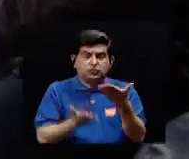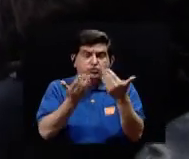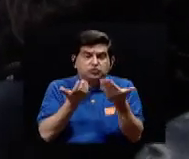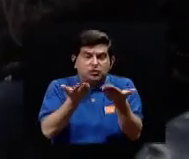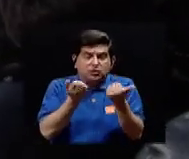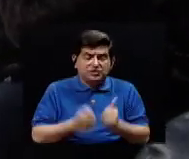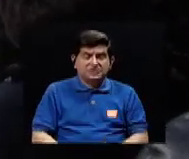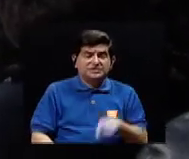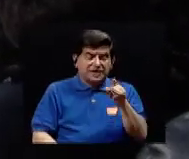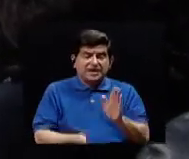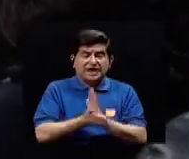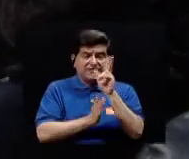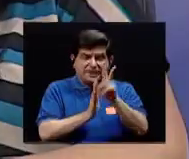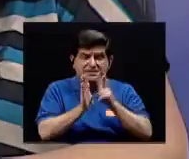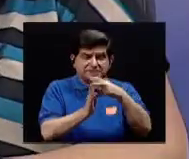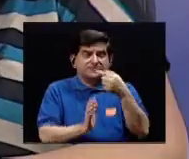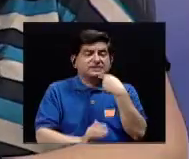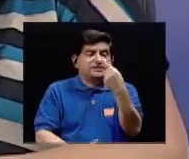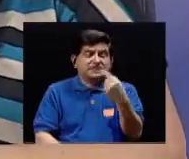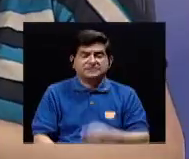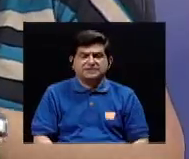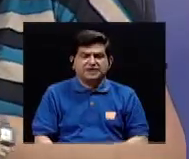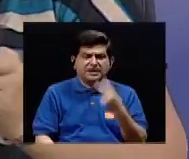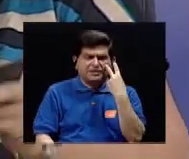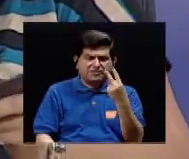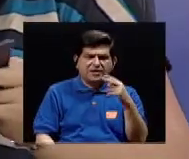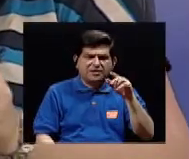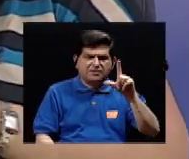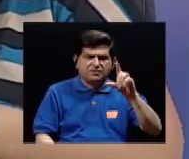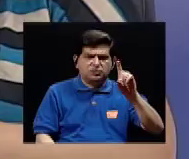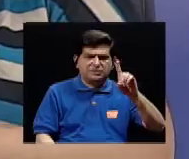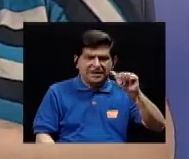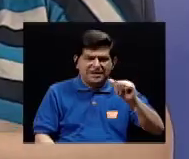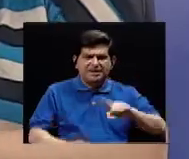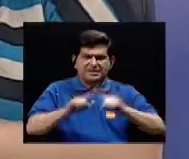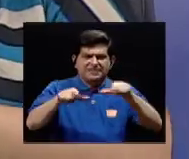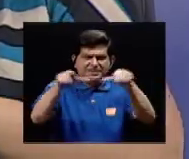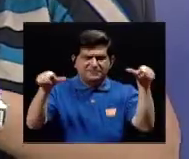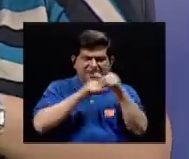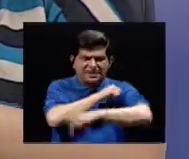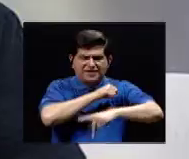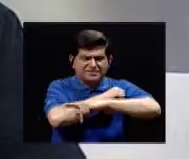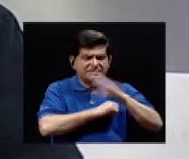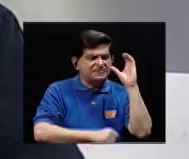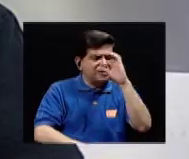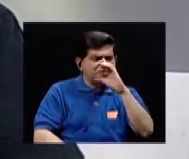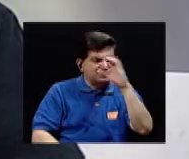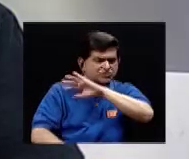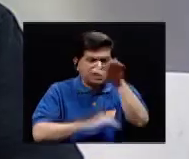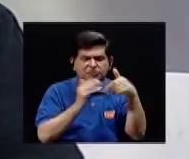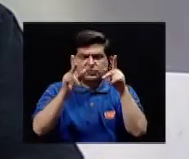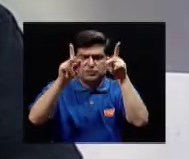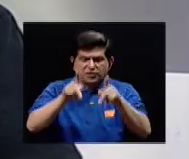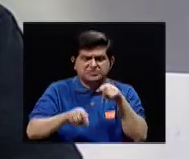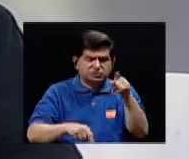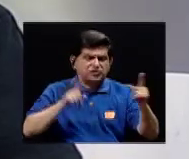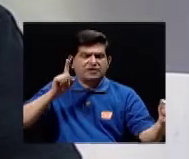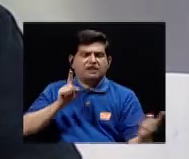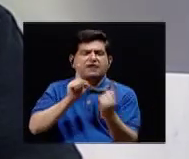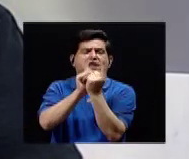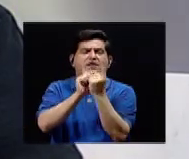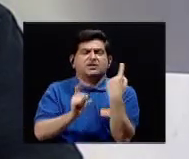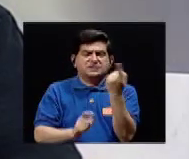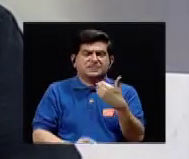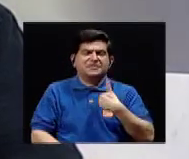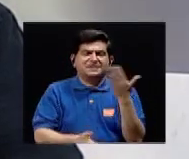que yo quisiera resaltar del documental, y es que podemos ver a Leda en diferentes zonas del país y en búsqueda, y todas las personas con las que se